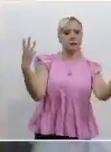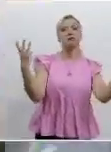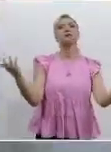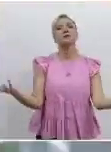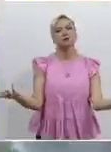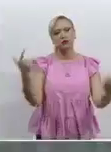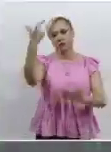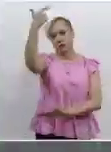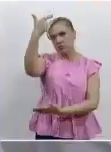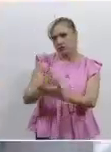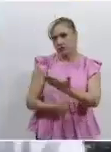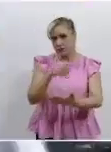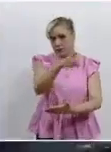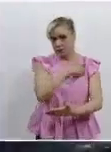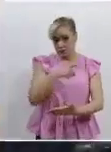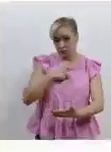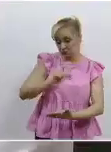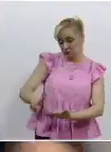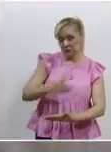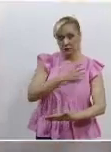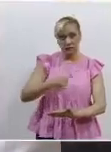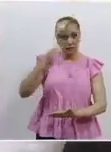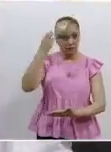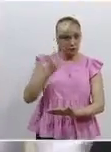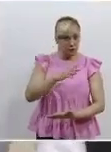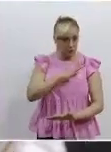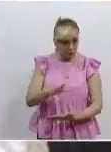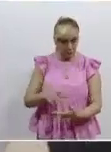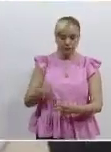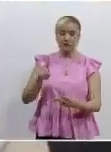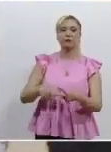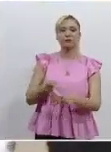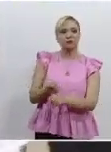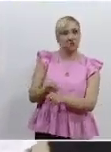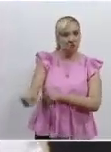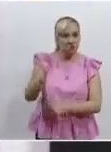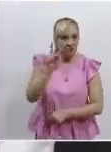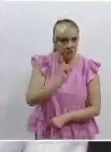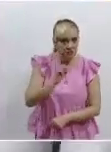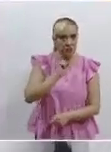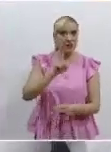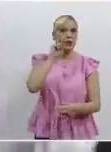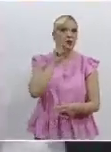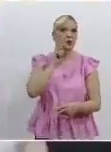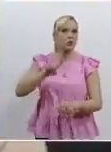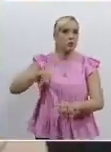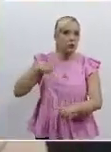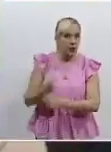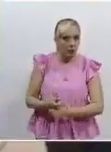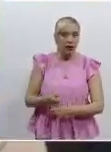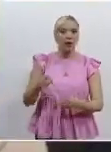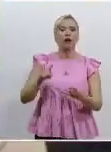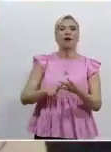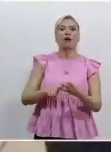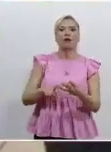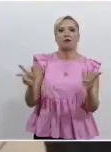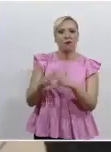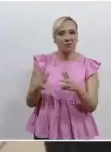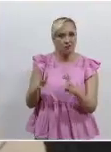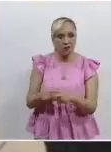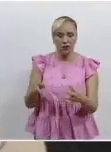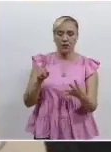3 contra deudores alimentarios, así como quienes incurran en actos de violencia física, sexual, familiar, violencia política en